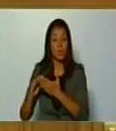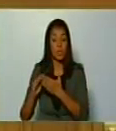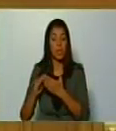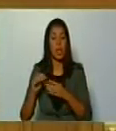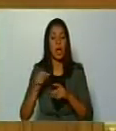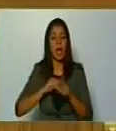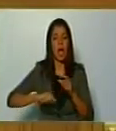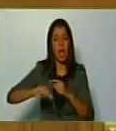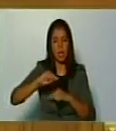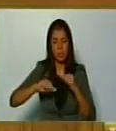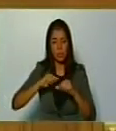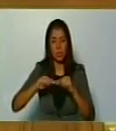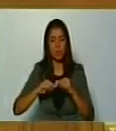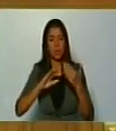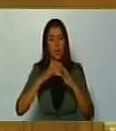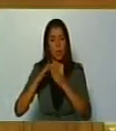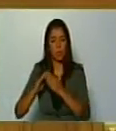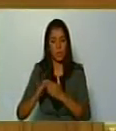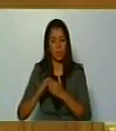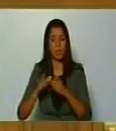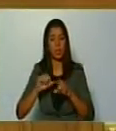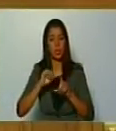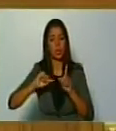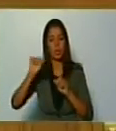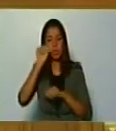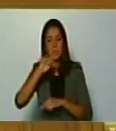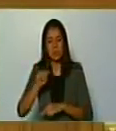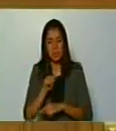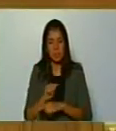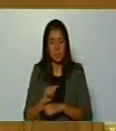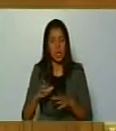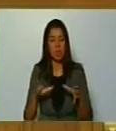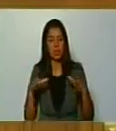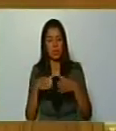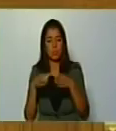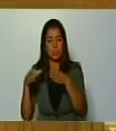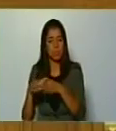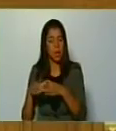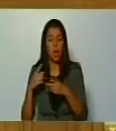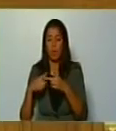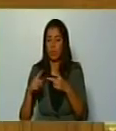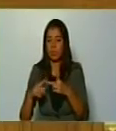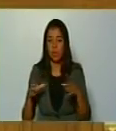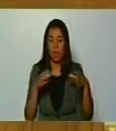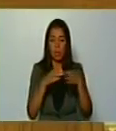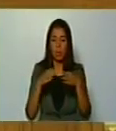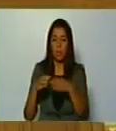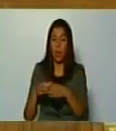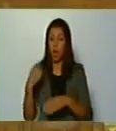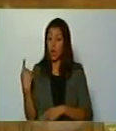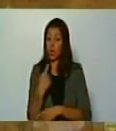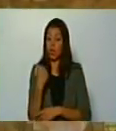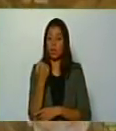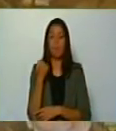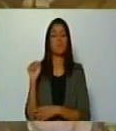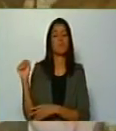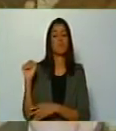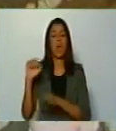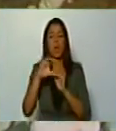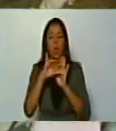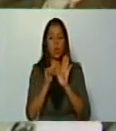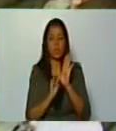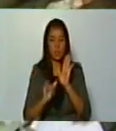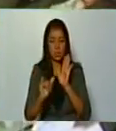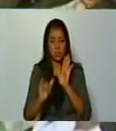vecinos, sindicatos, gremios o comunidad organizada en comando de rescate democrático, desconozcamos la constituyente y dejemos